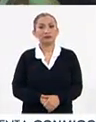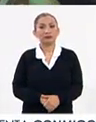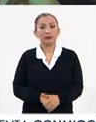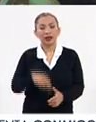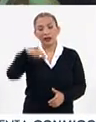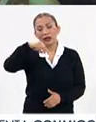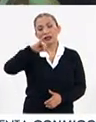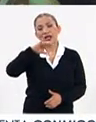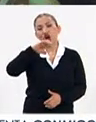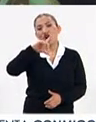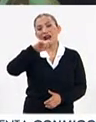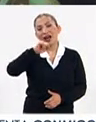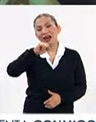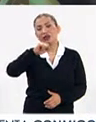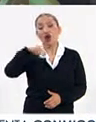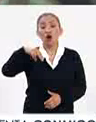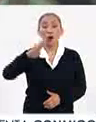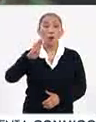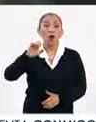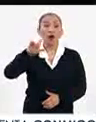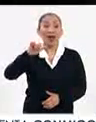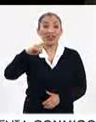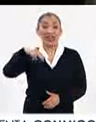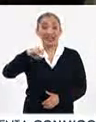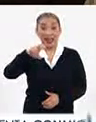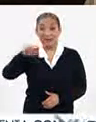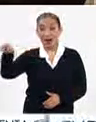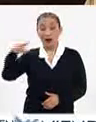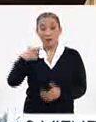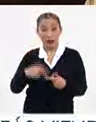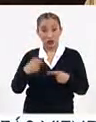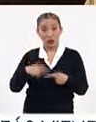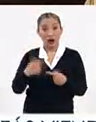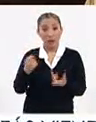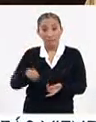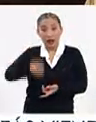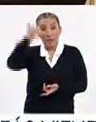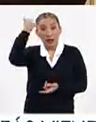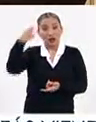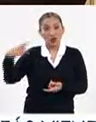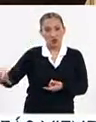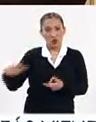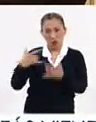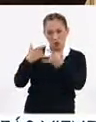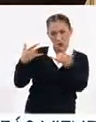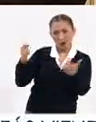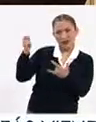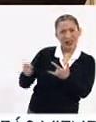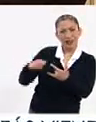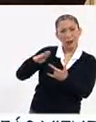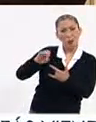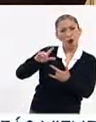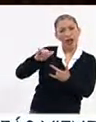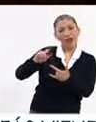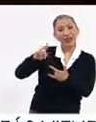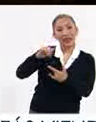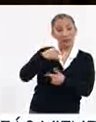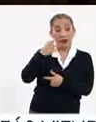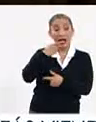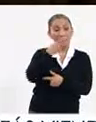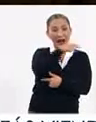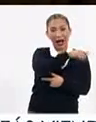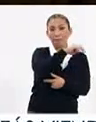Nicolás Guillén o Bola de Nieve o Compay Segundo. Bola de Nieve, la primer crónica que se hizo de Bola de Nieve la hizo Monsiváis, por cierto.